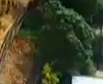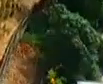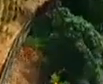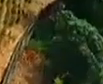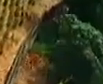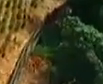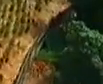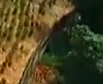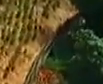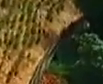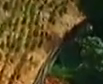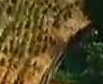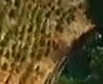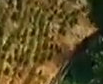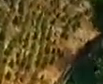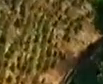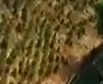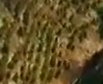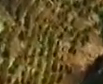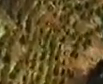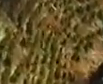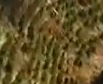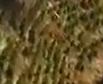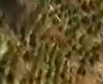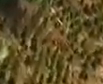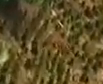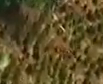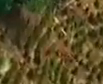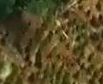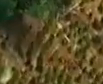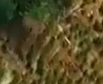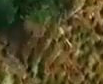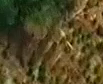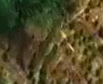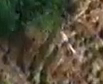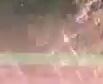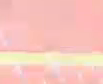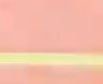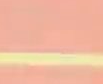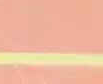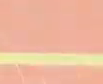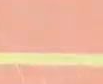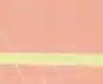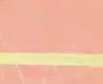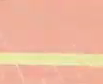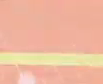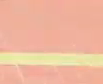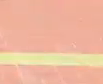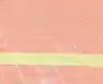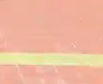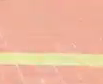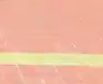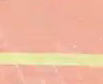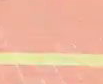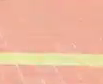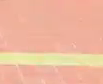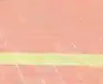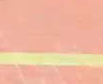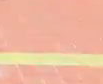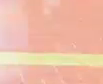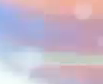no hay nadie quien te mueve como hombre de coraje lo digo en mi camino con huellas